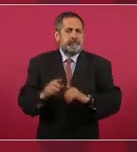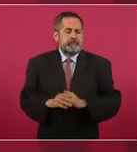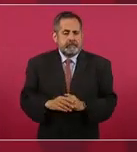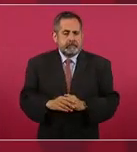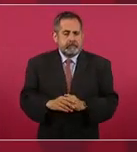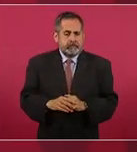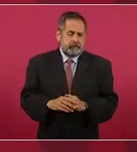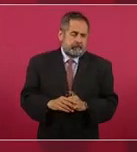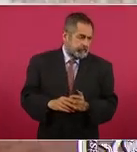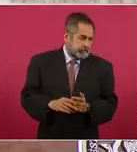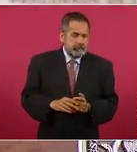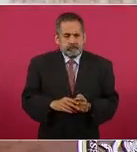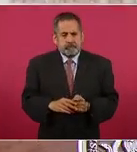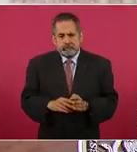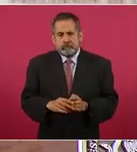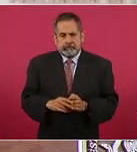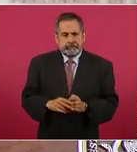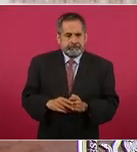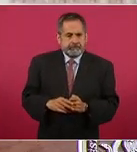Desde luego,